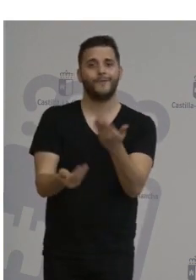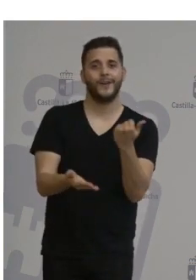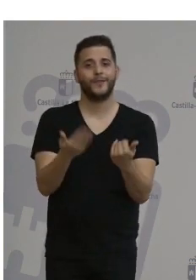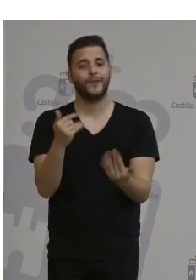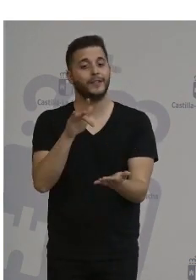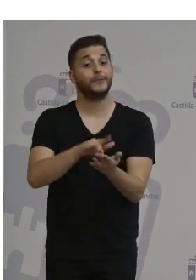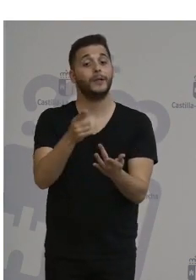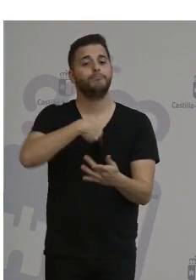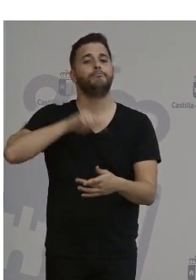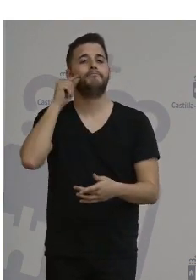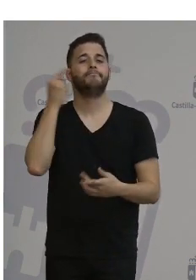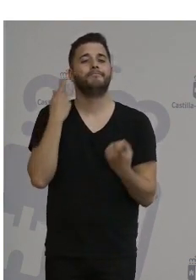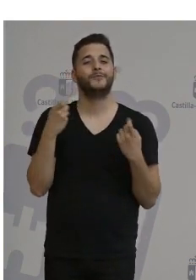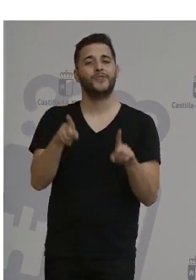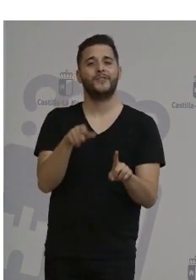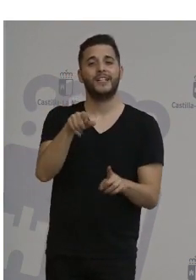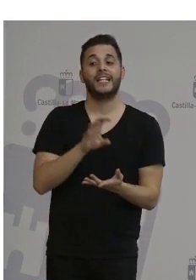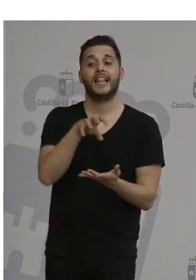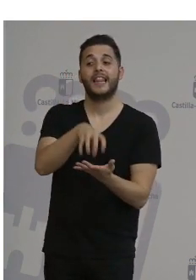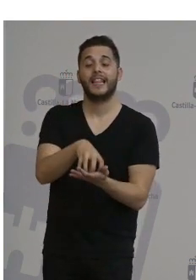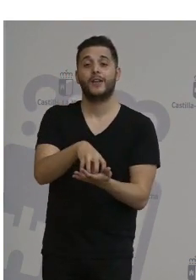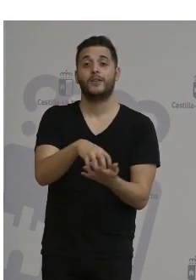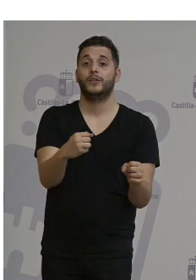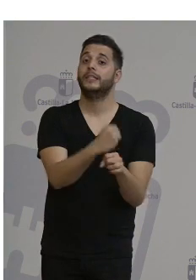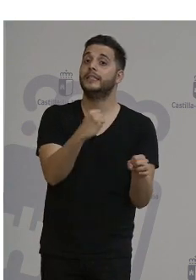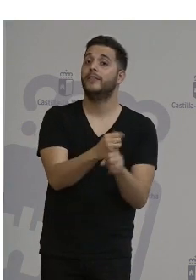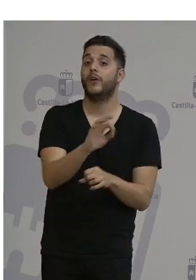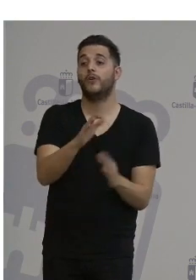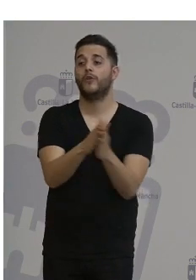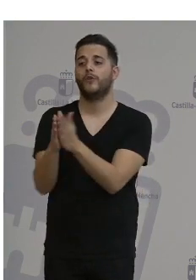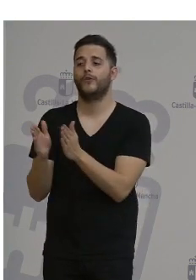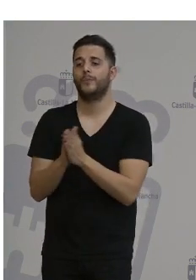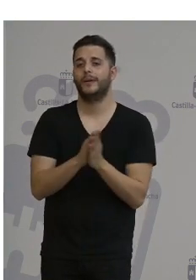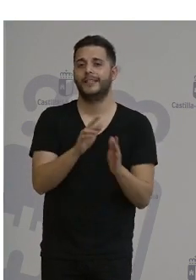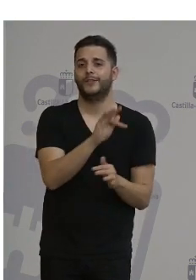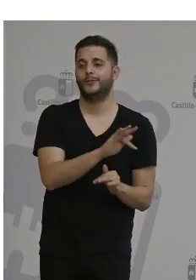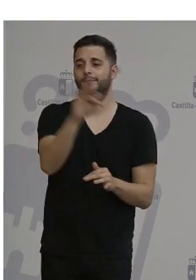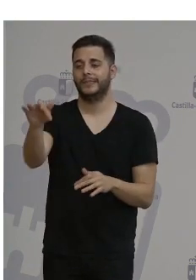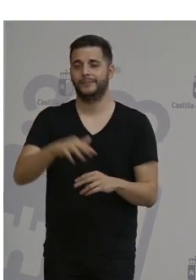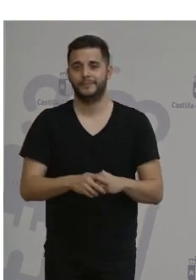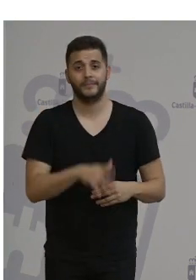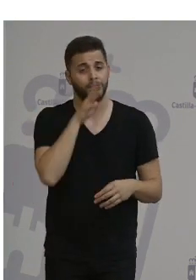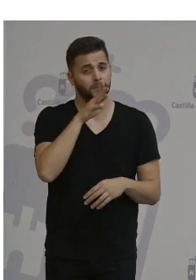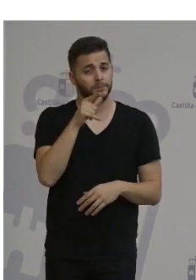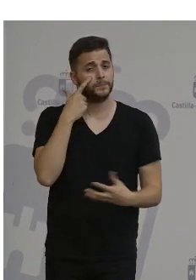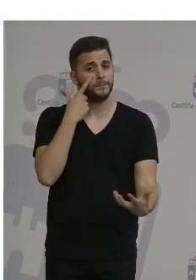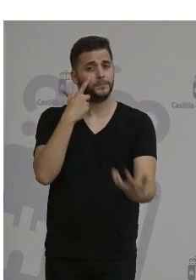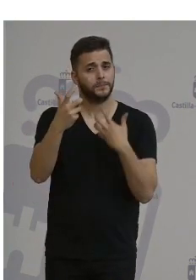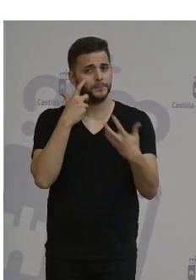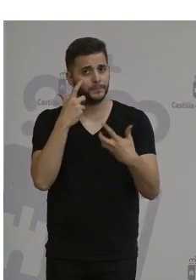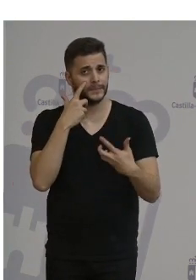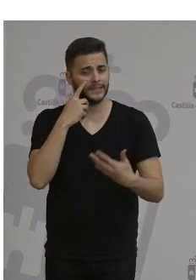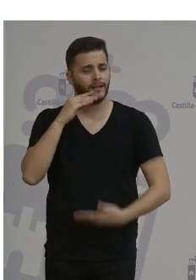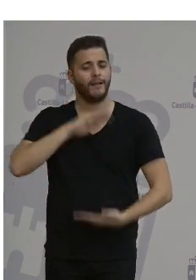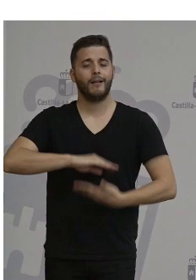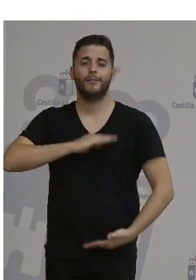y pasando a ser apoyados en el centro de trabajo por sus propios compañeros. Y por ello, hoy, sobre todo, hay que destacar la capacidad de